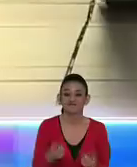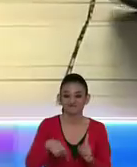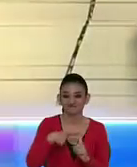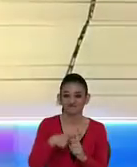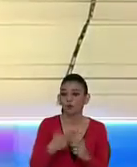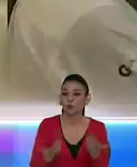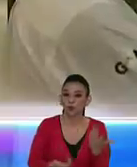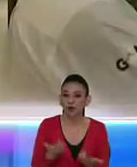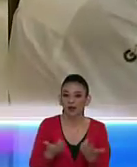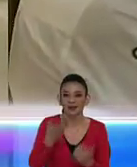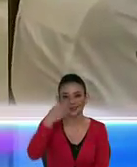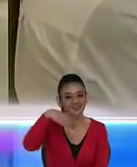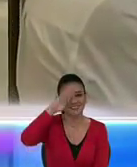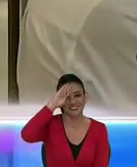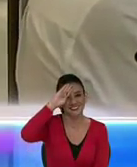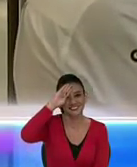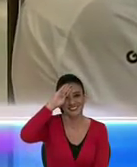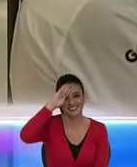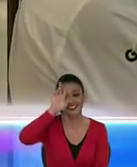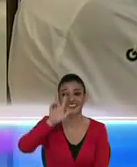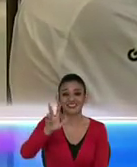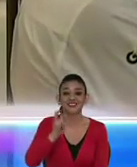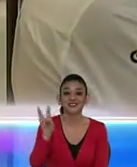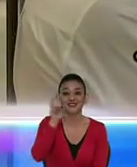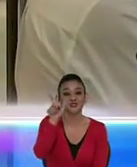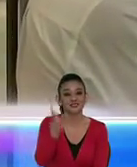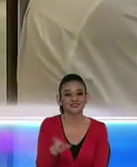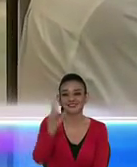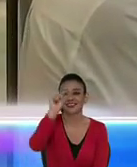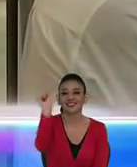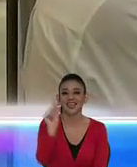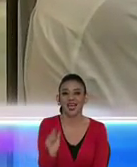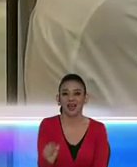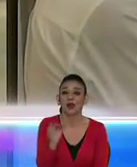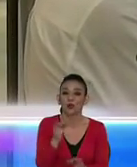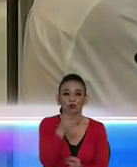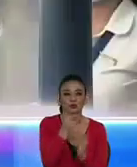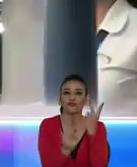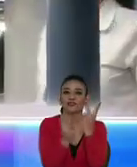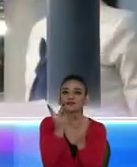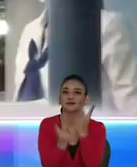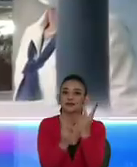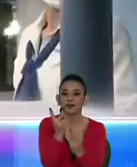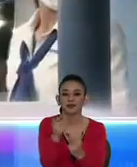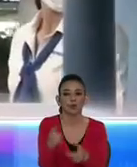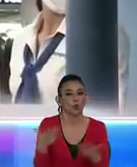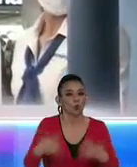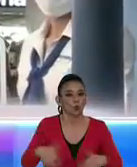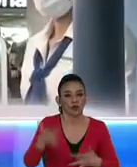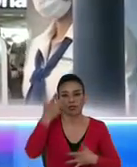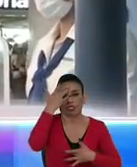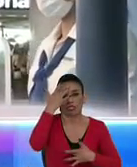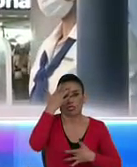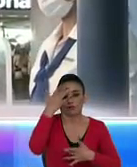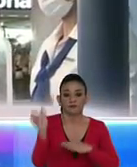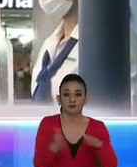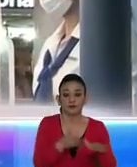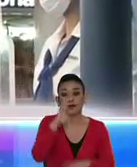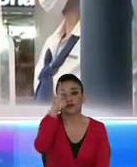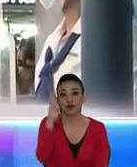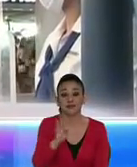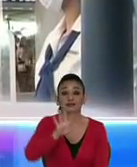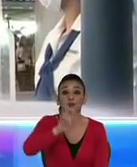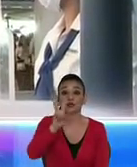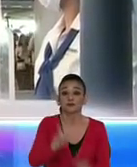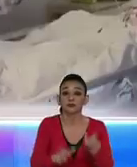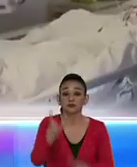es Cuba. Se trata de 3 turistas italianos que se encontraban de visita en la isla. En toda la región, Brasil con 52 infectados